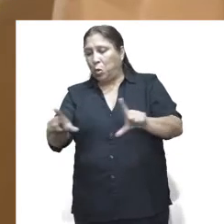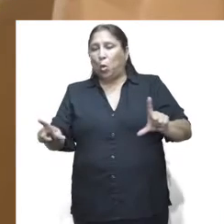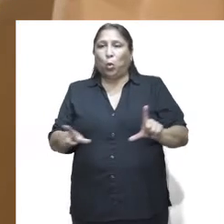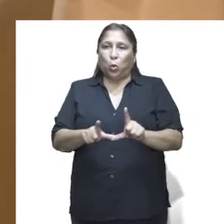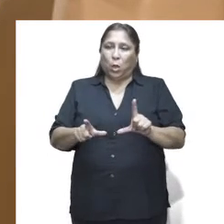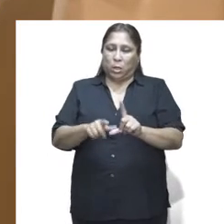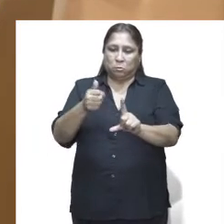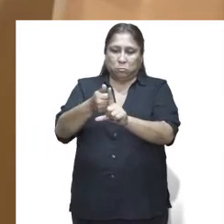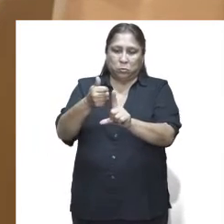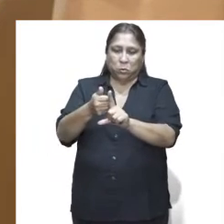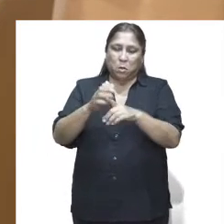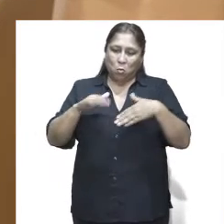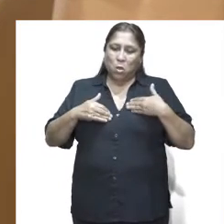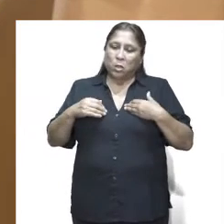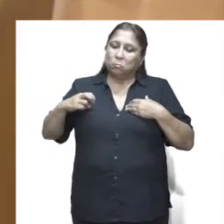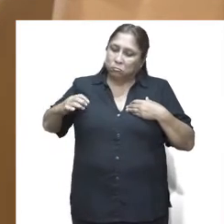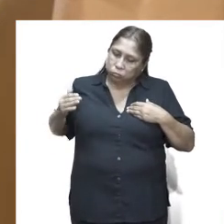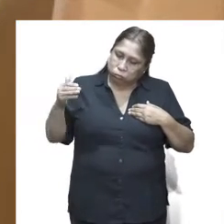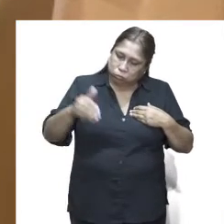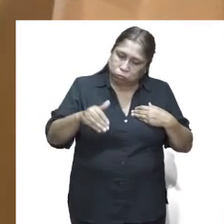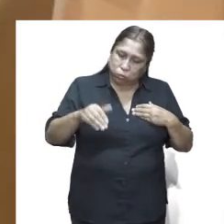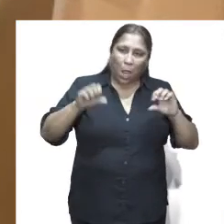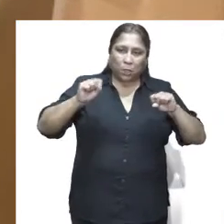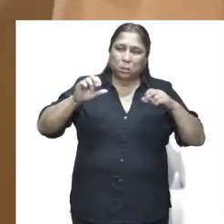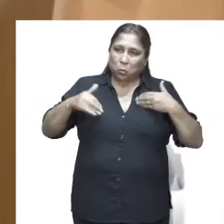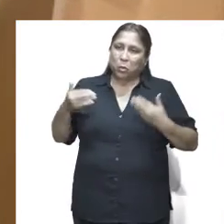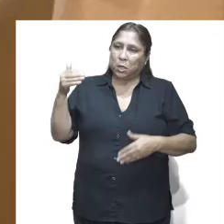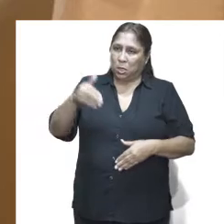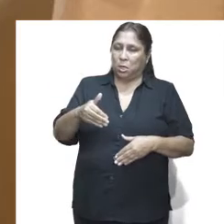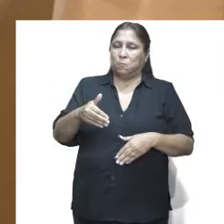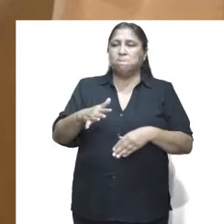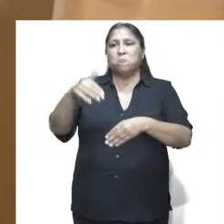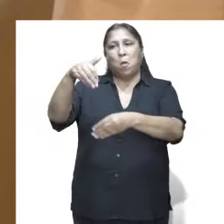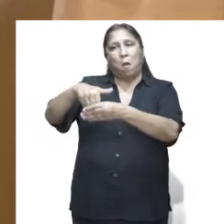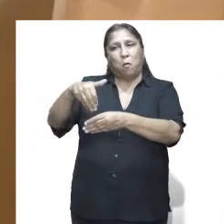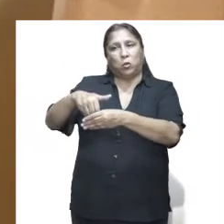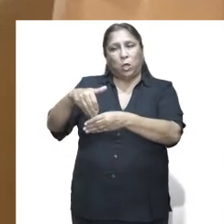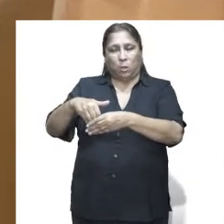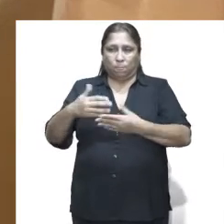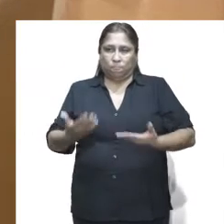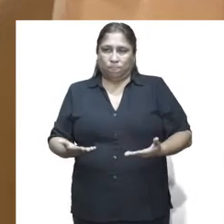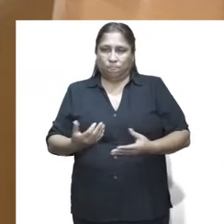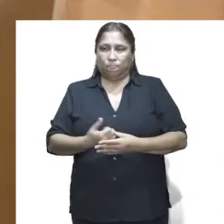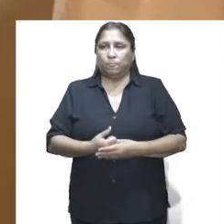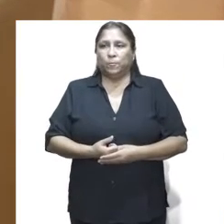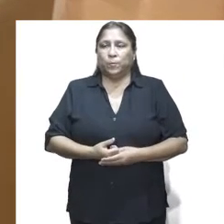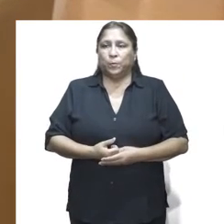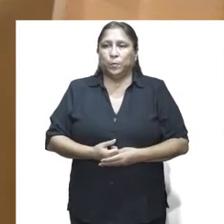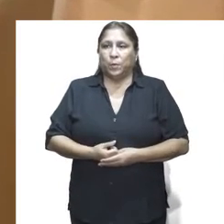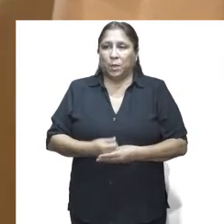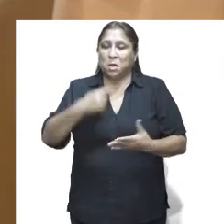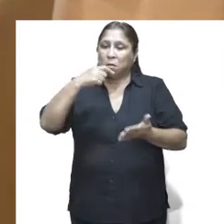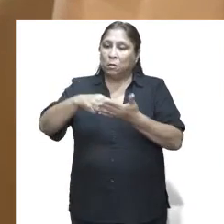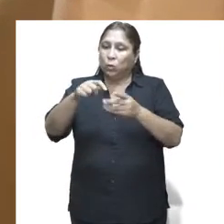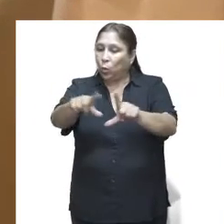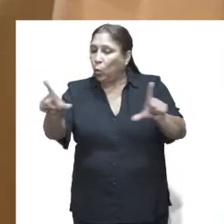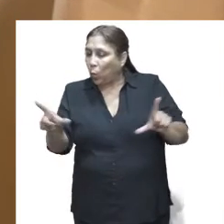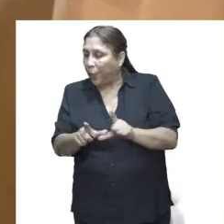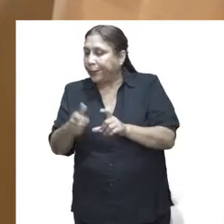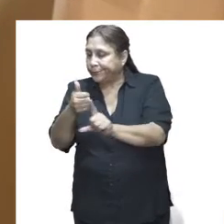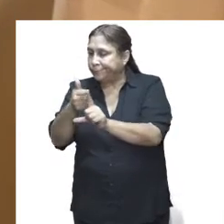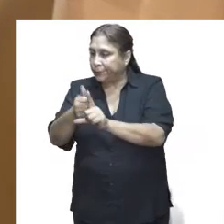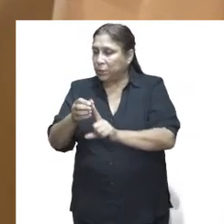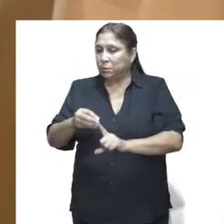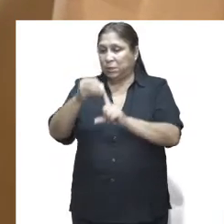donde estas personas han indicado que van a ir a votar y que necesitan ubicar en ese espacio, ¿no? Pero